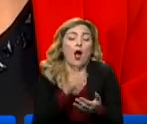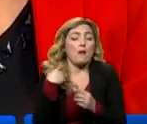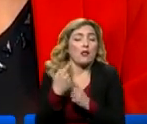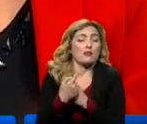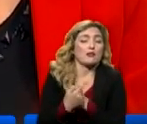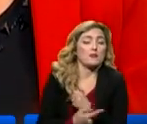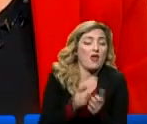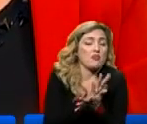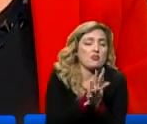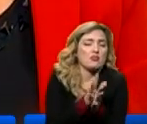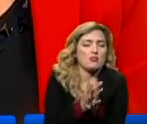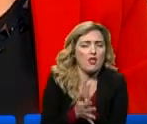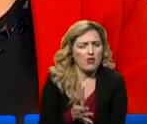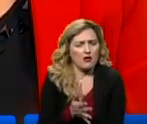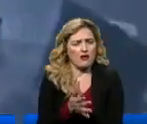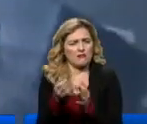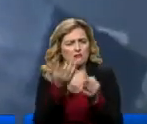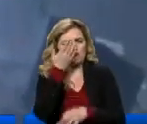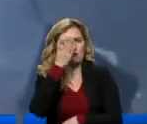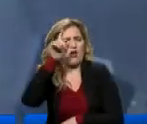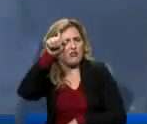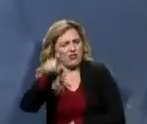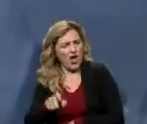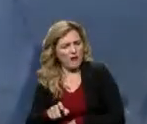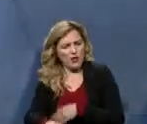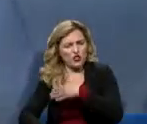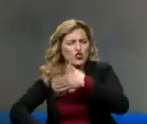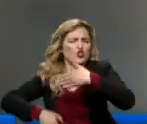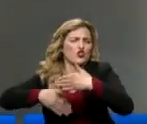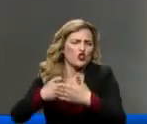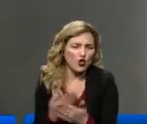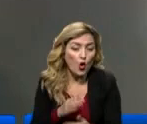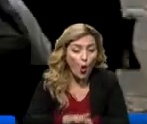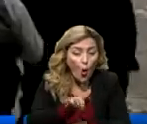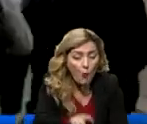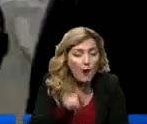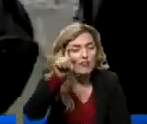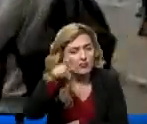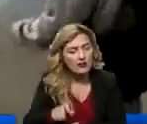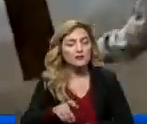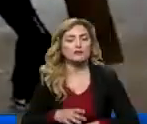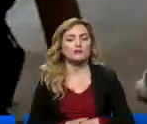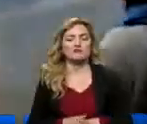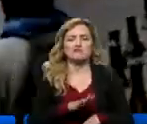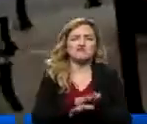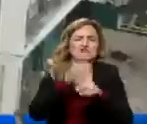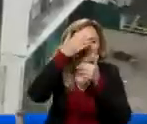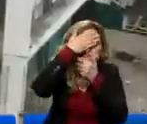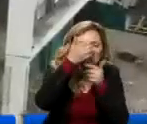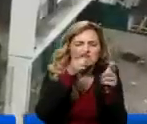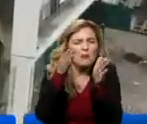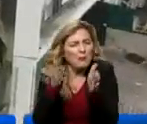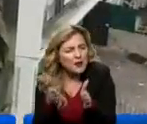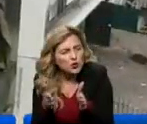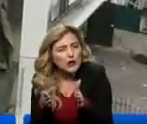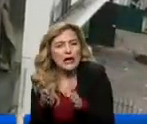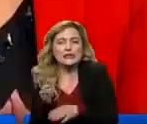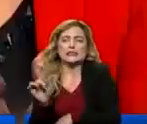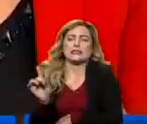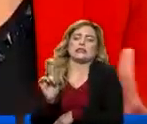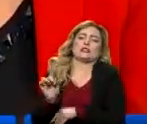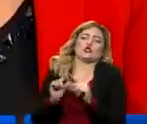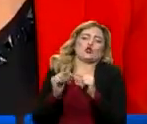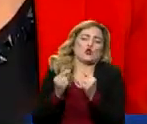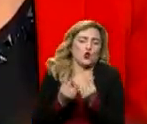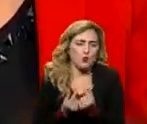al resto de la población o a la justicia? No quiso hablar de la presencia de células terroristas como tal, pero sí de actos terroristas.